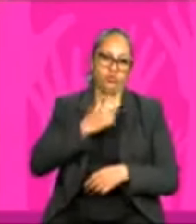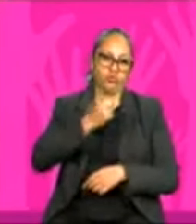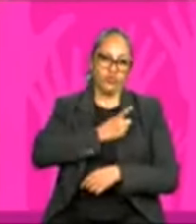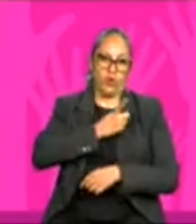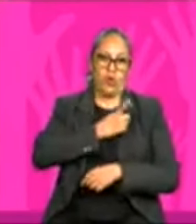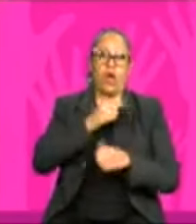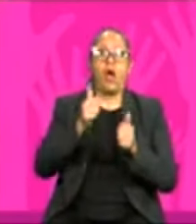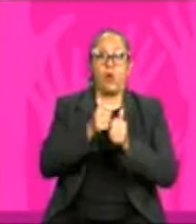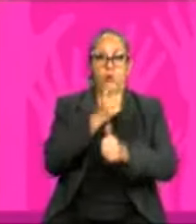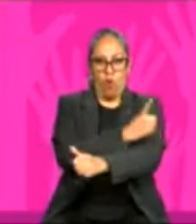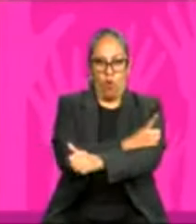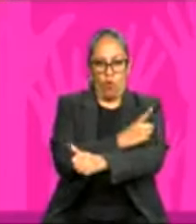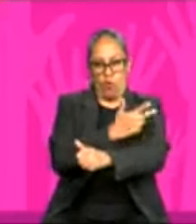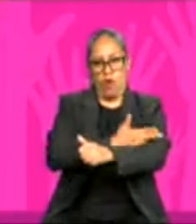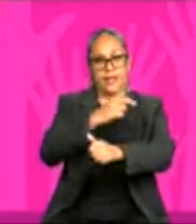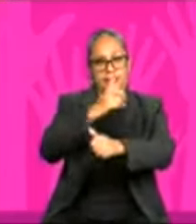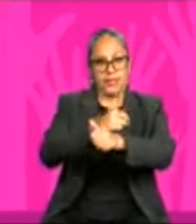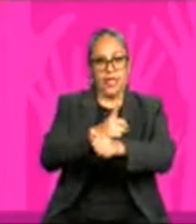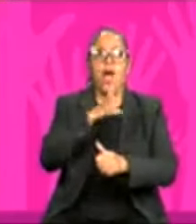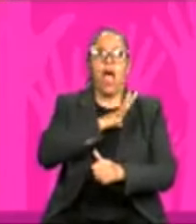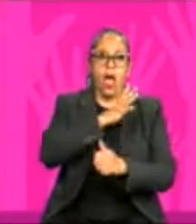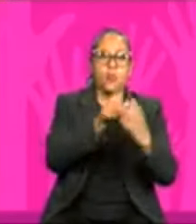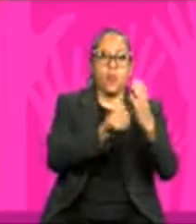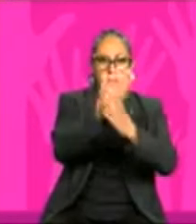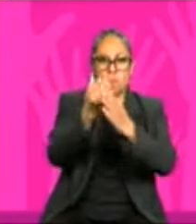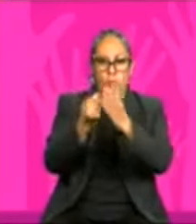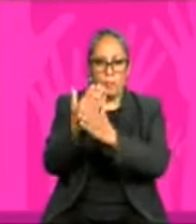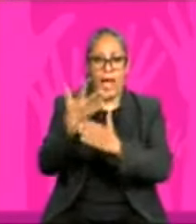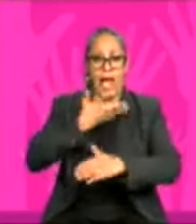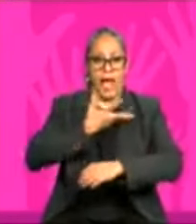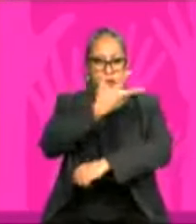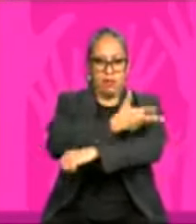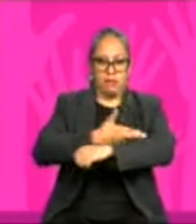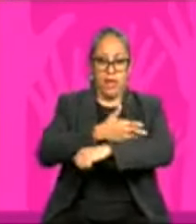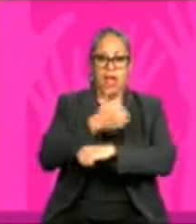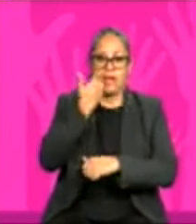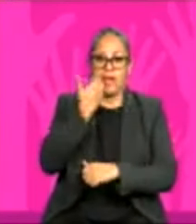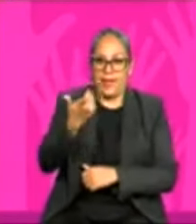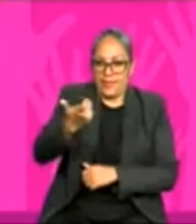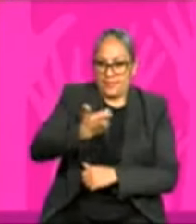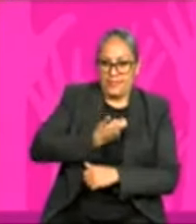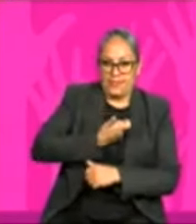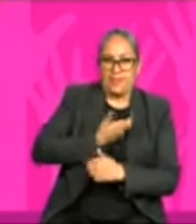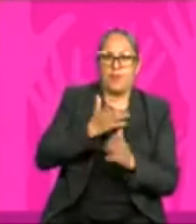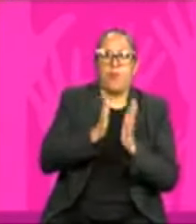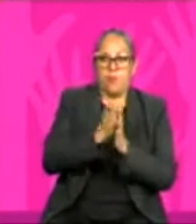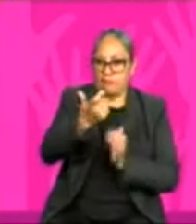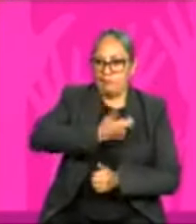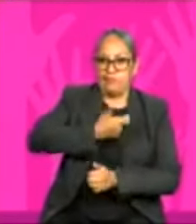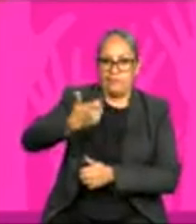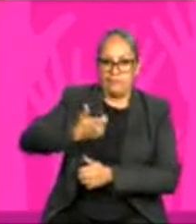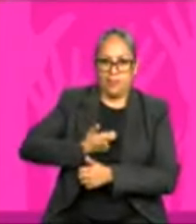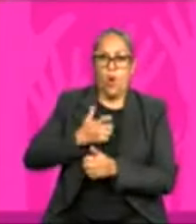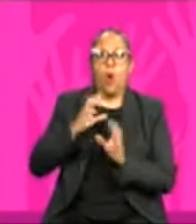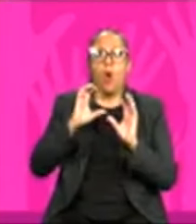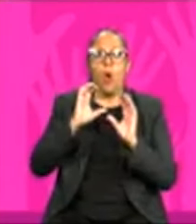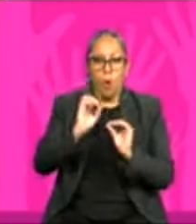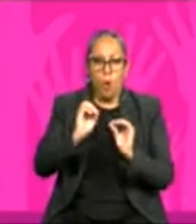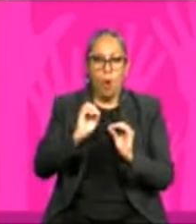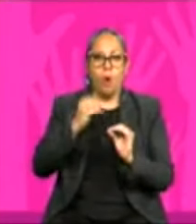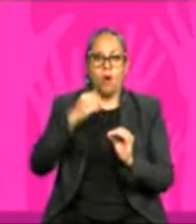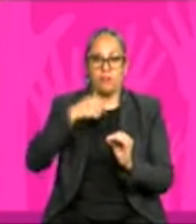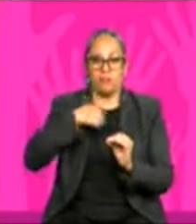honestidad, pero también con innovación. Para cada trámite te piden una mordida actualmente. Hay intermediarios, luego se